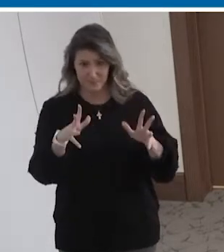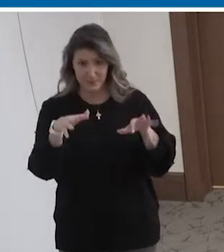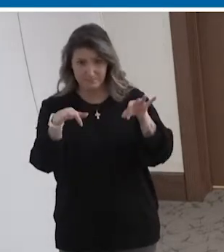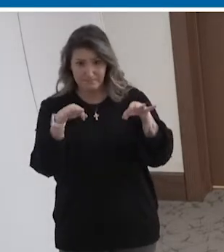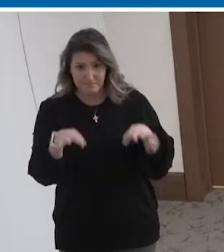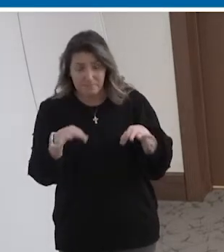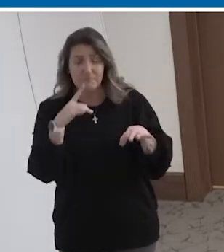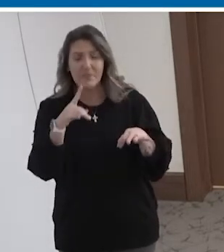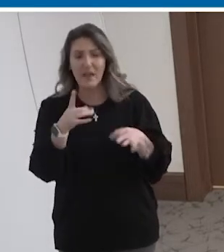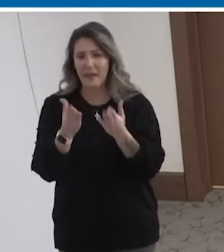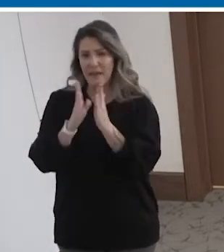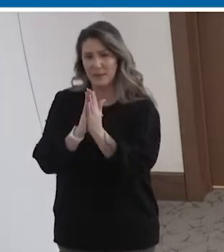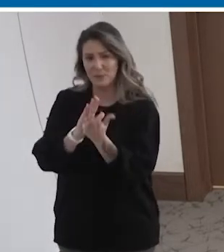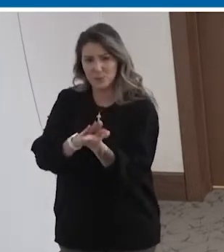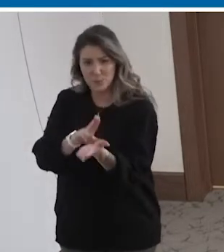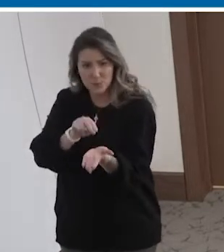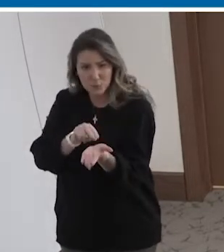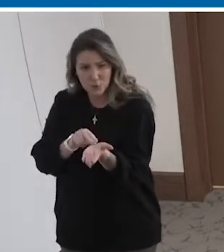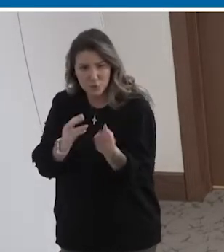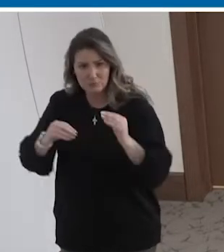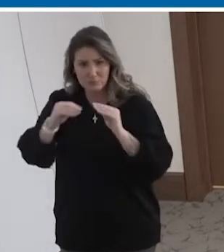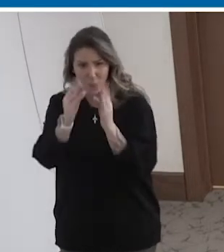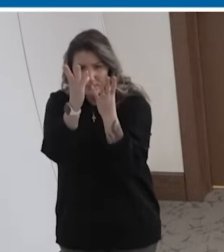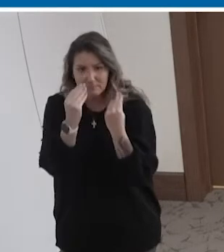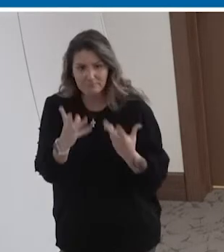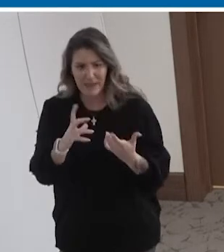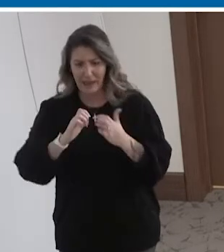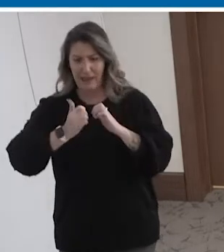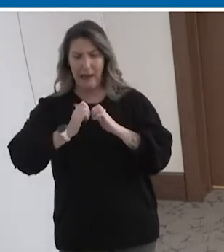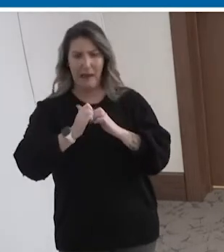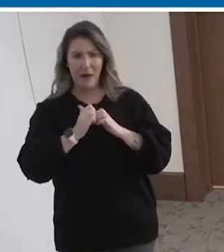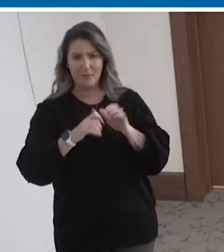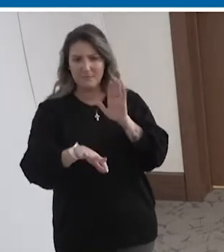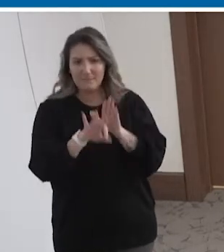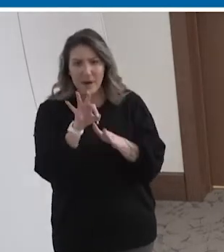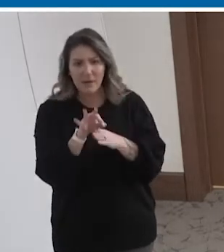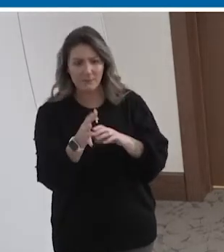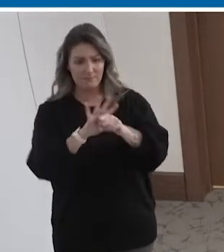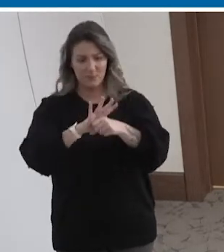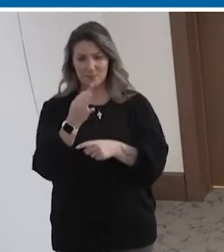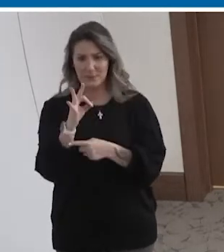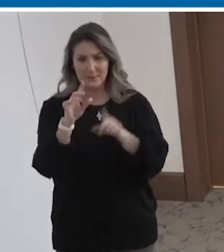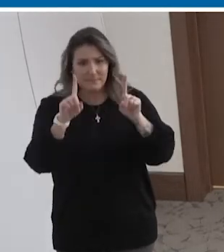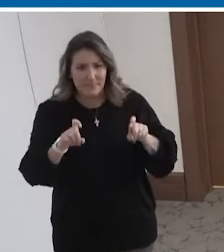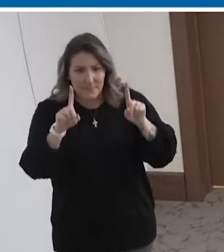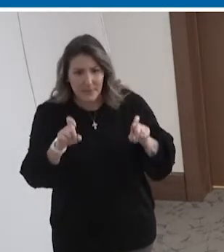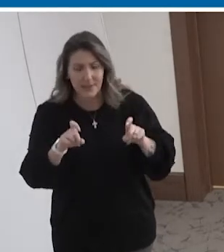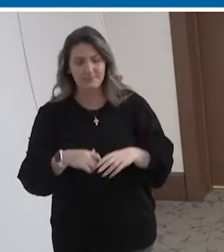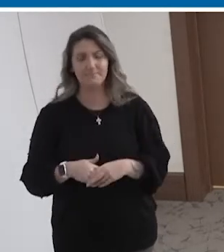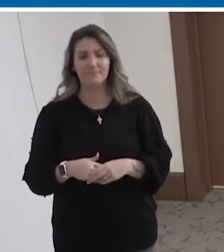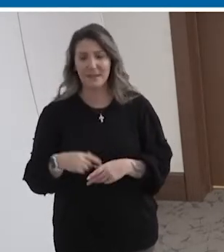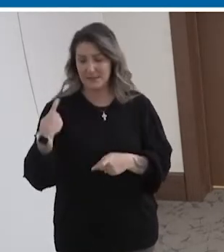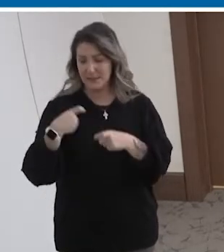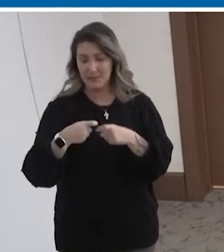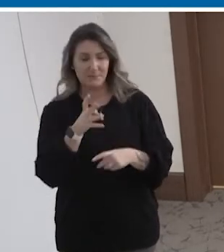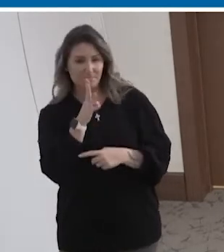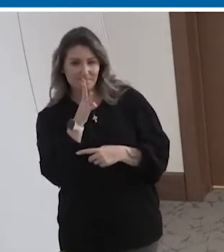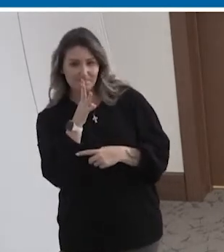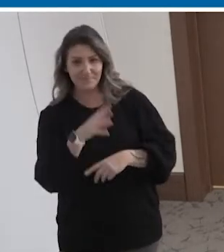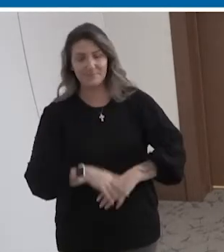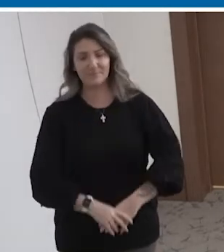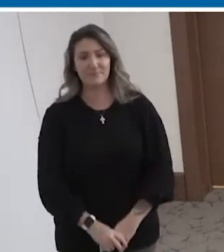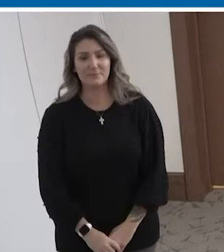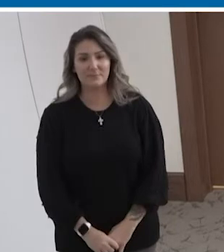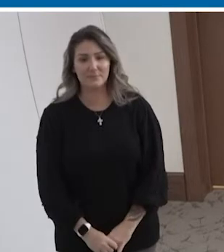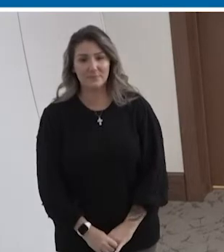more information about how to do COVID-19 testing. Nuevamente, aunque usted no vaya a ninguna de estas escuelas, pregunte